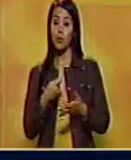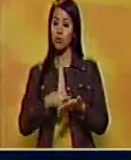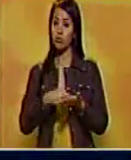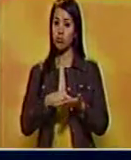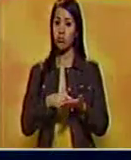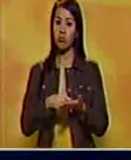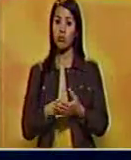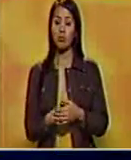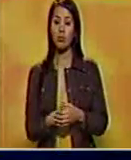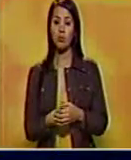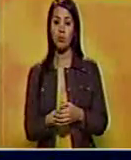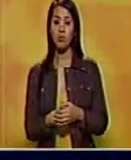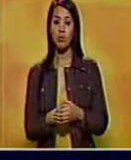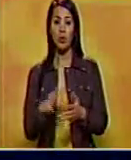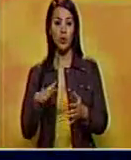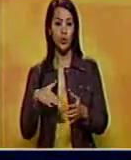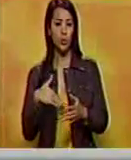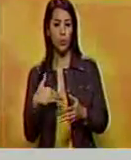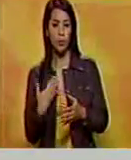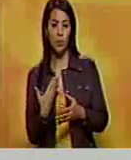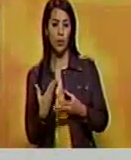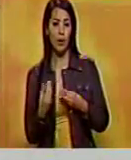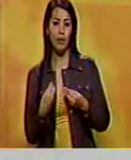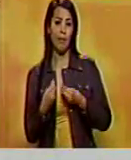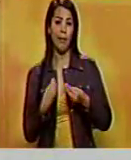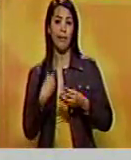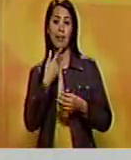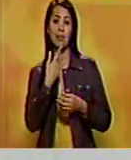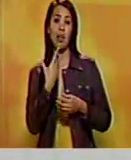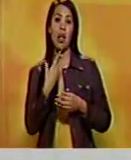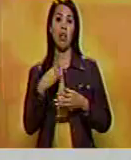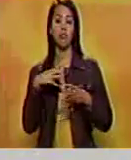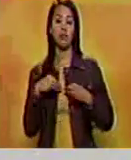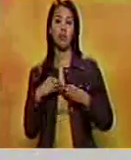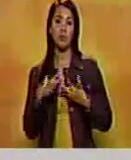y en consecuencia no pueden efectuarse deducciones sobre éstas